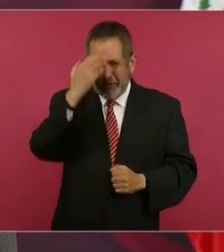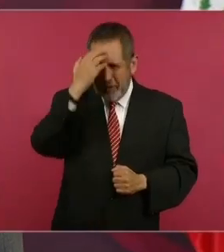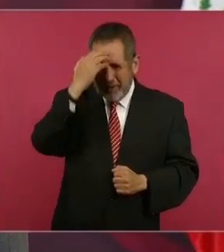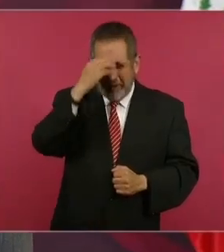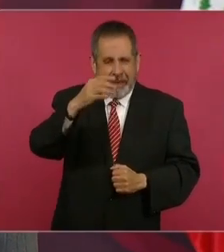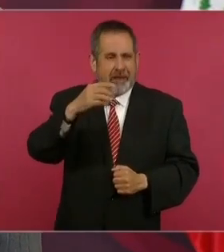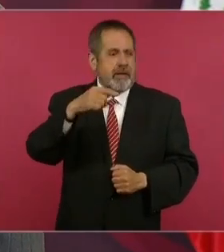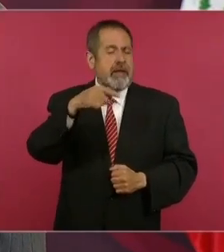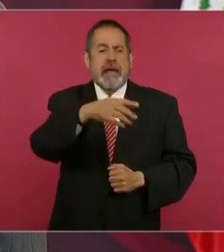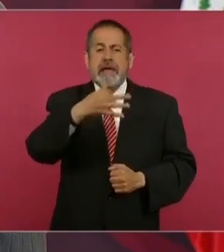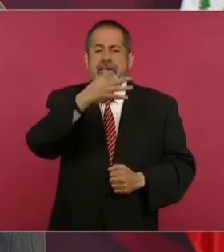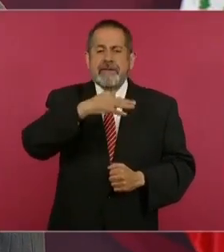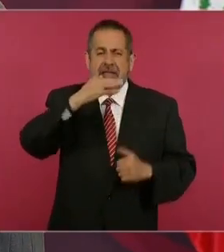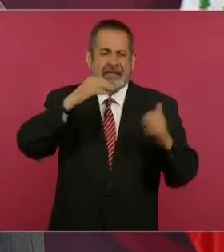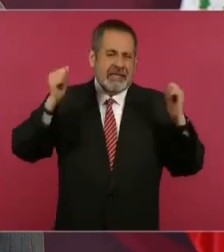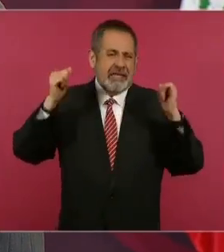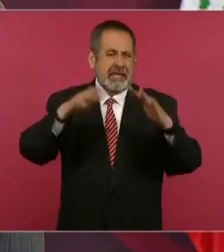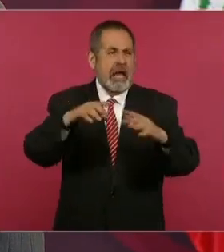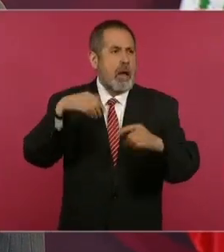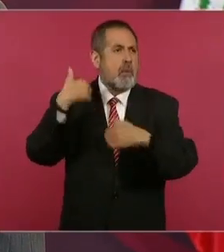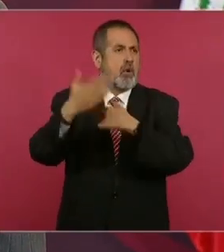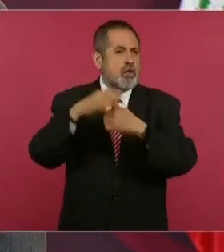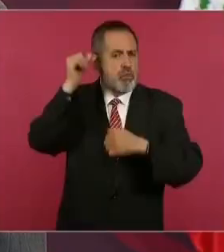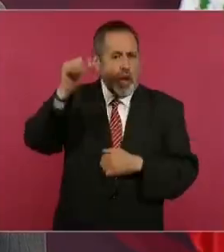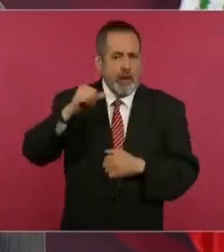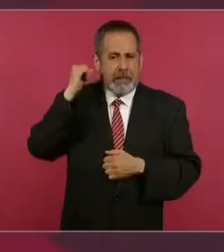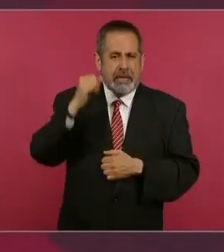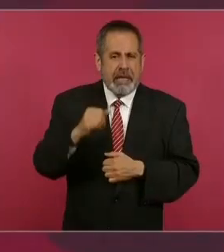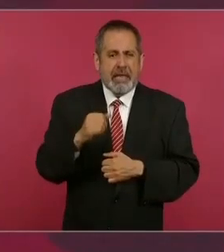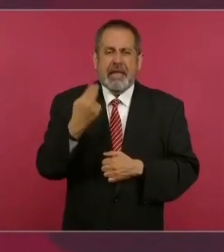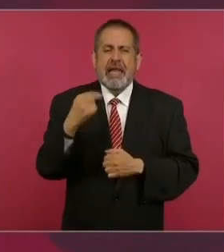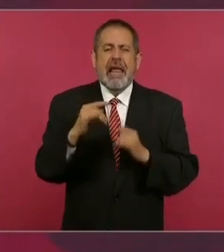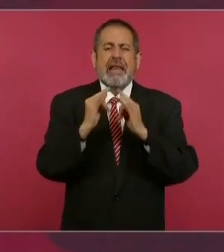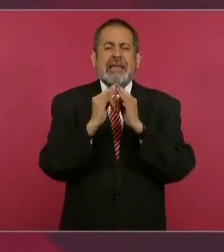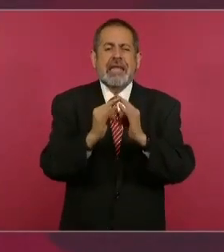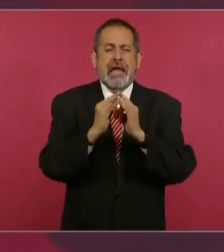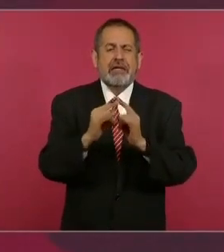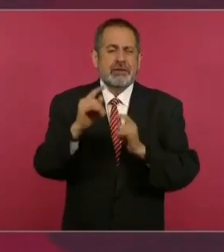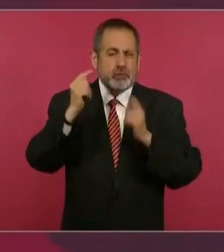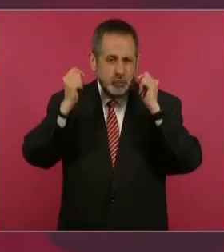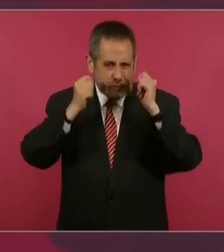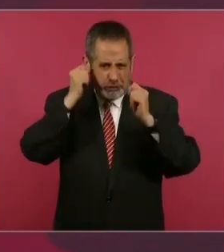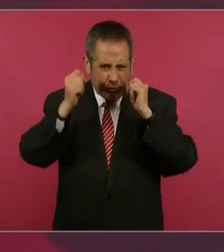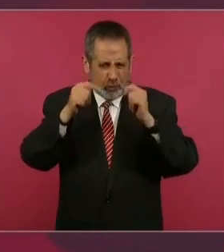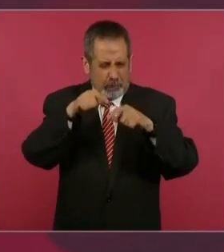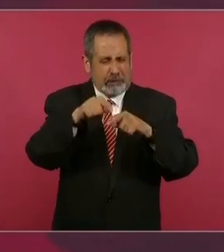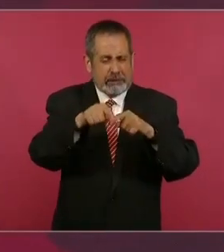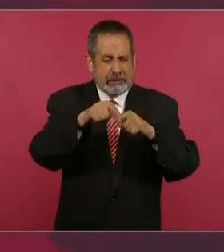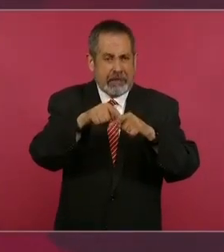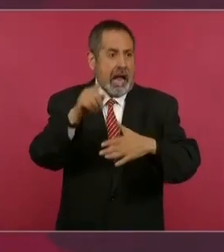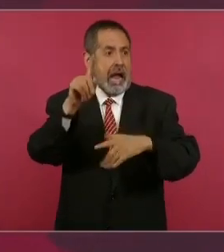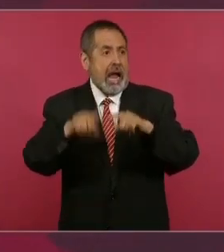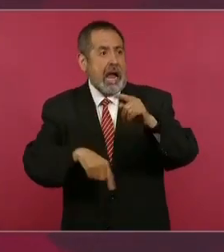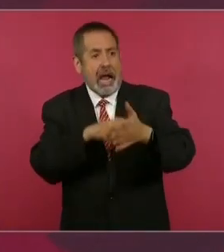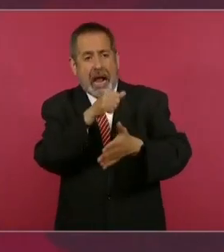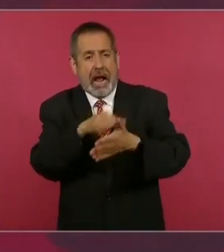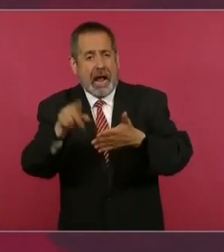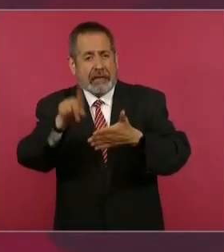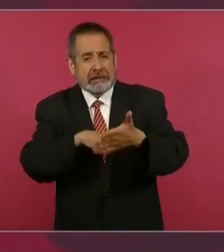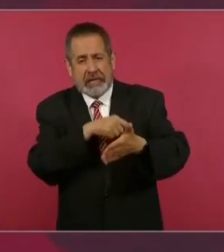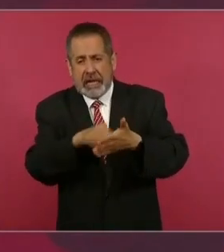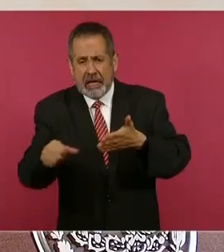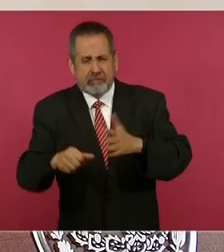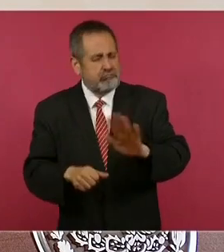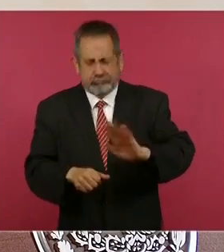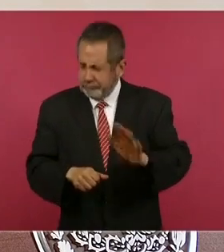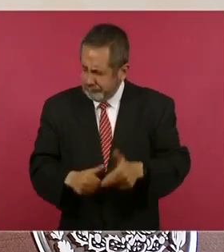de Acapulco de abril del año próximo, y vamos